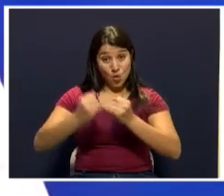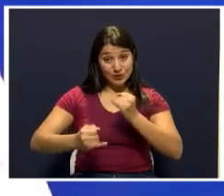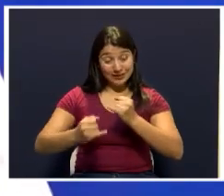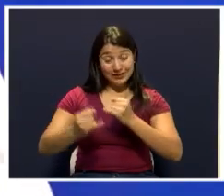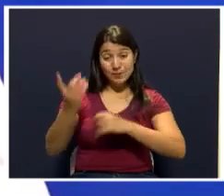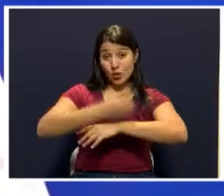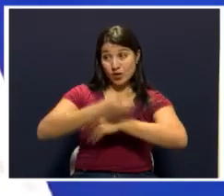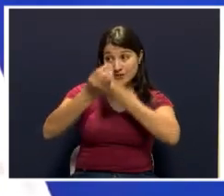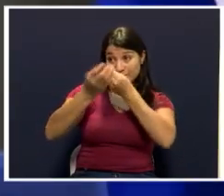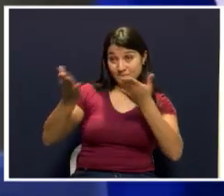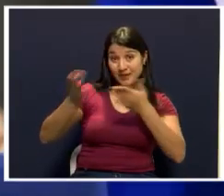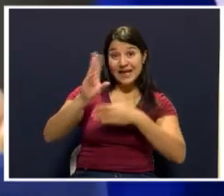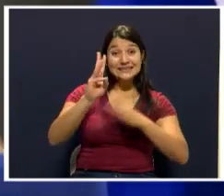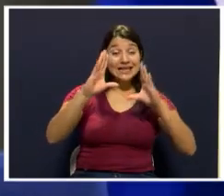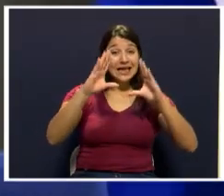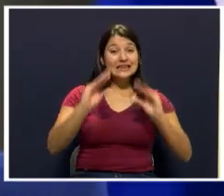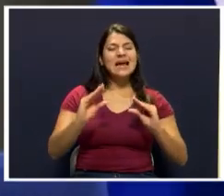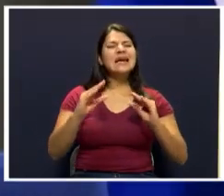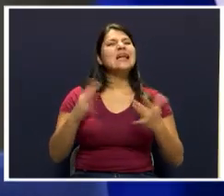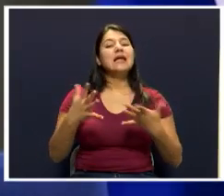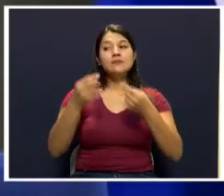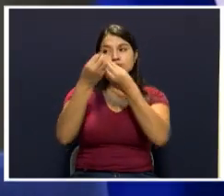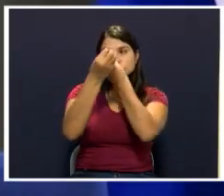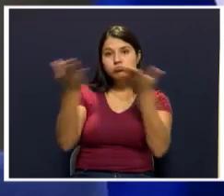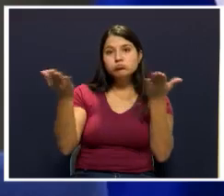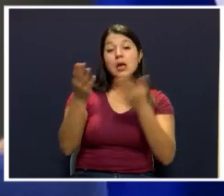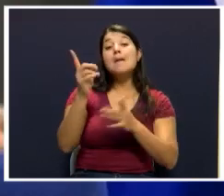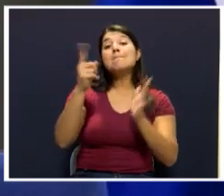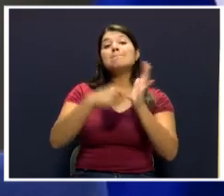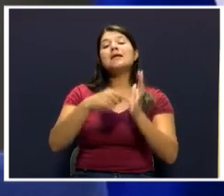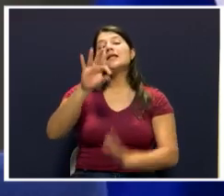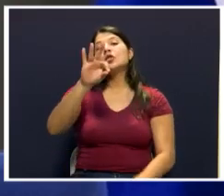tarde se dio a conocer un total de